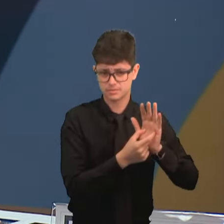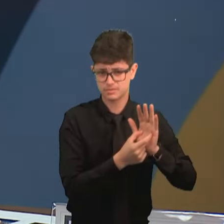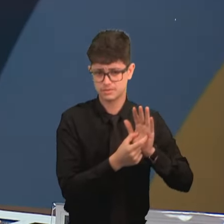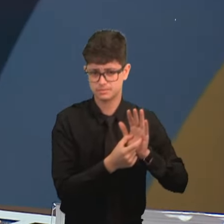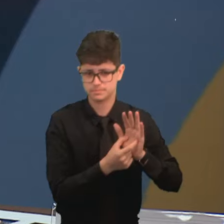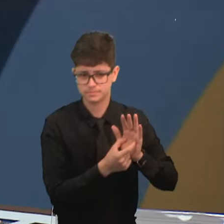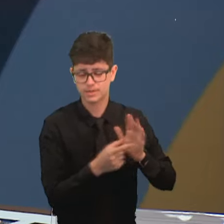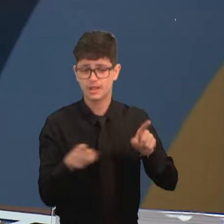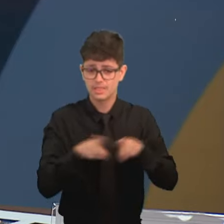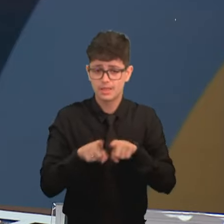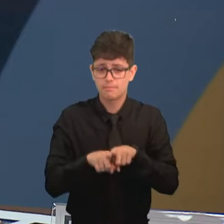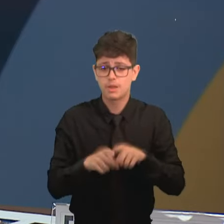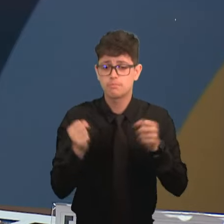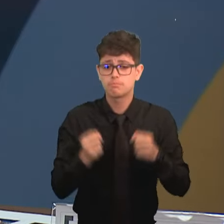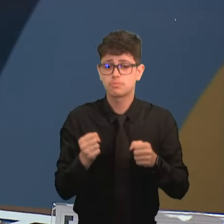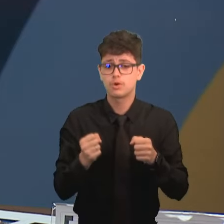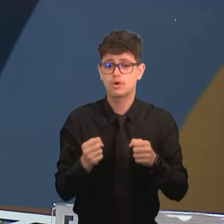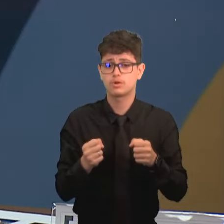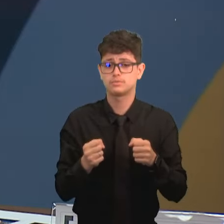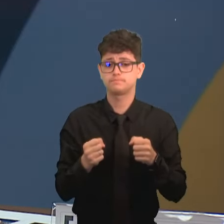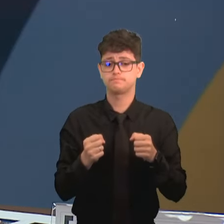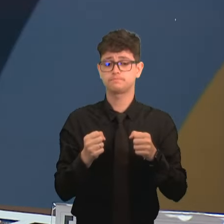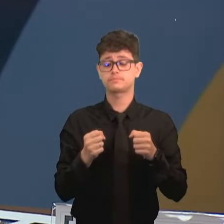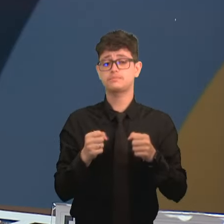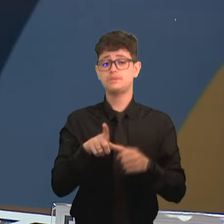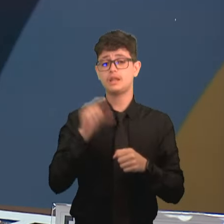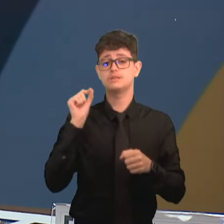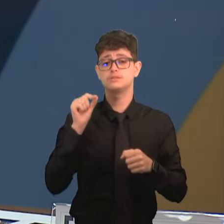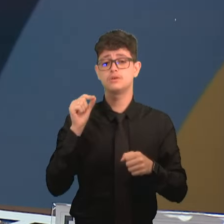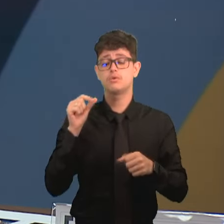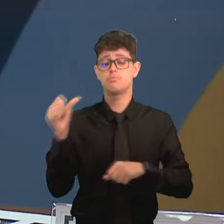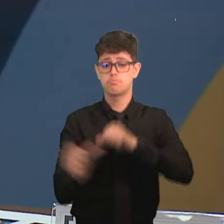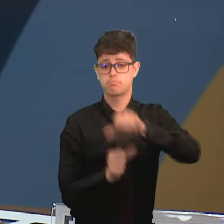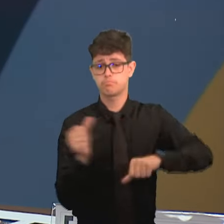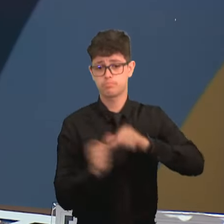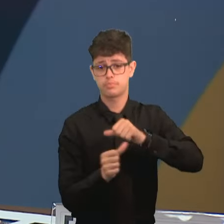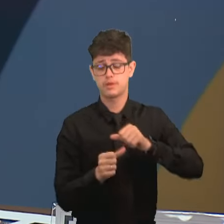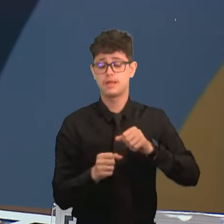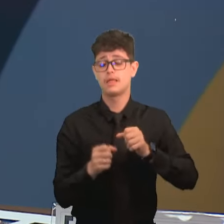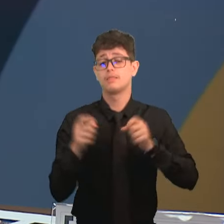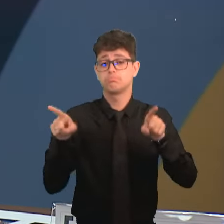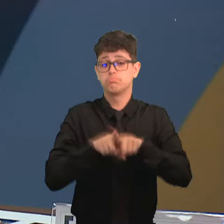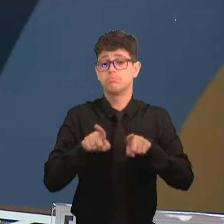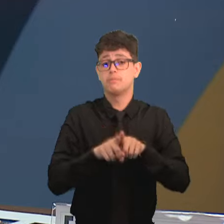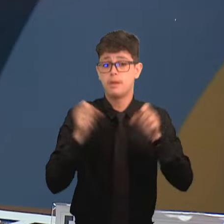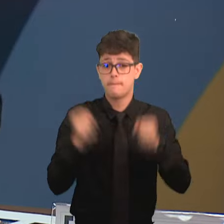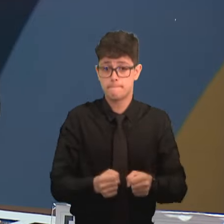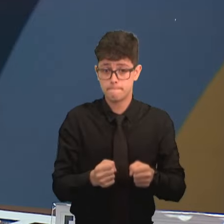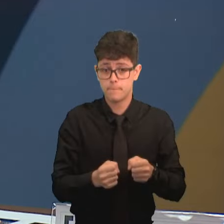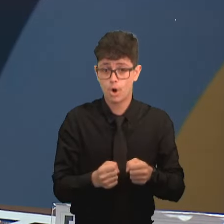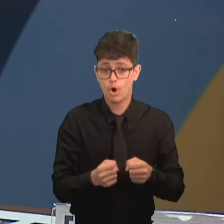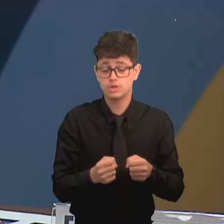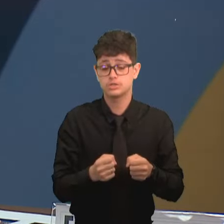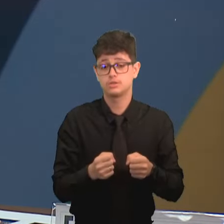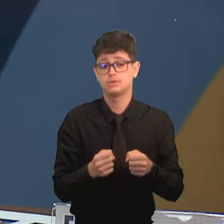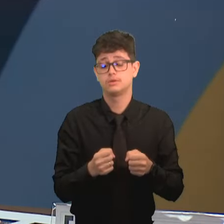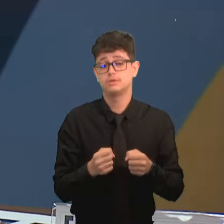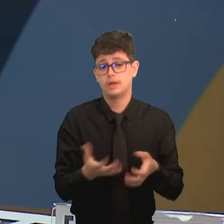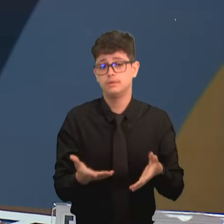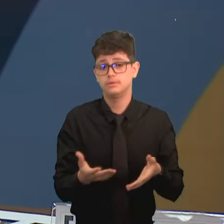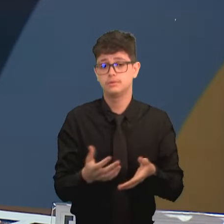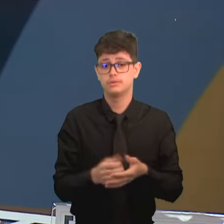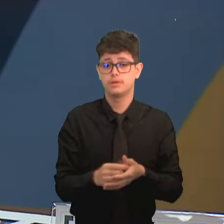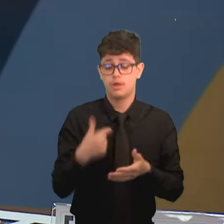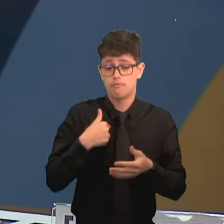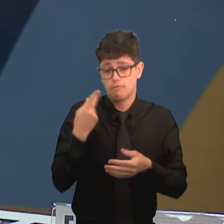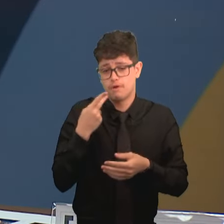artificial. También pueden, decisiones apoyadas por modelos de inteligencia artificial pueden ser arbitrarios. Y para